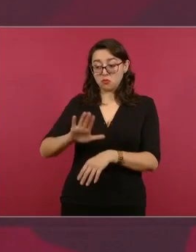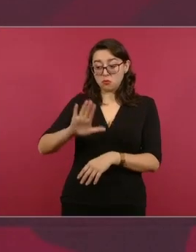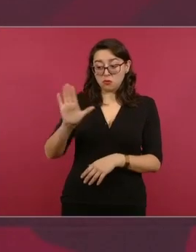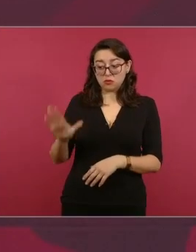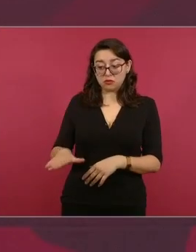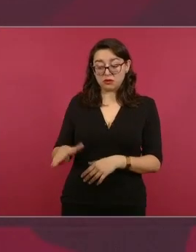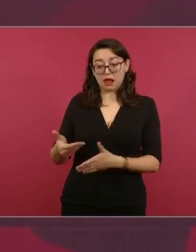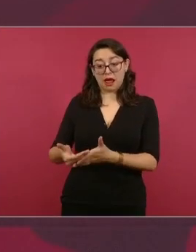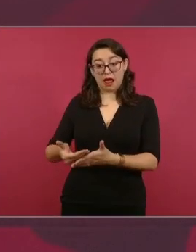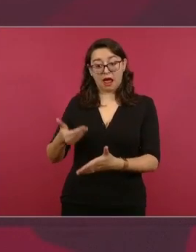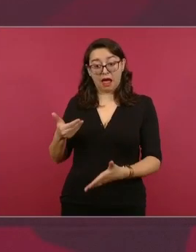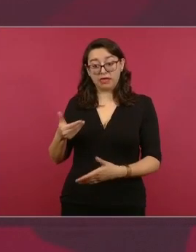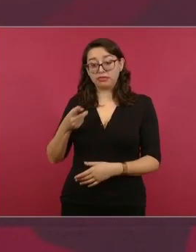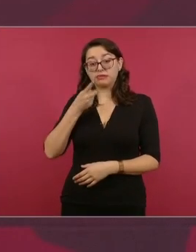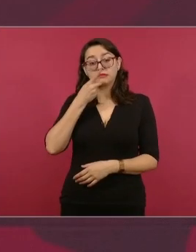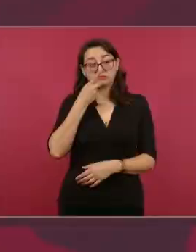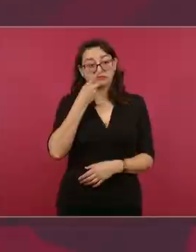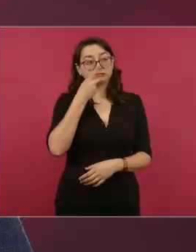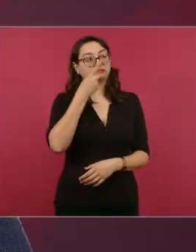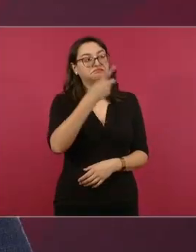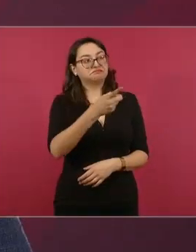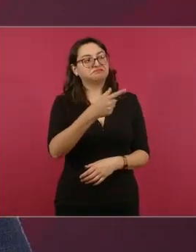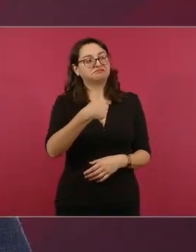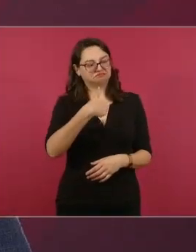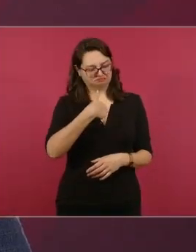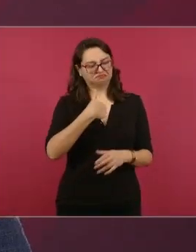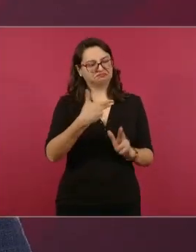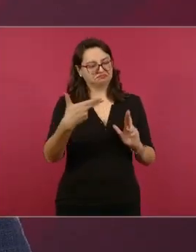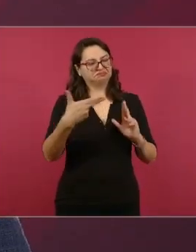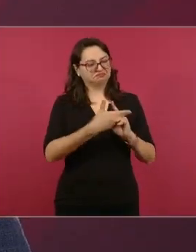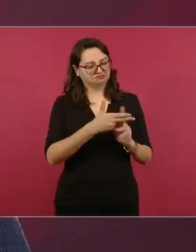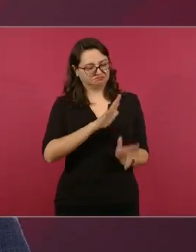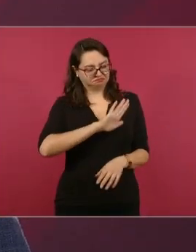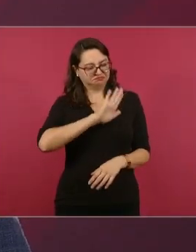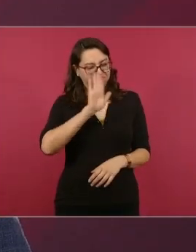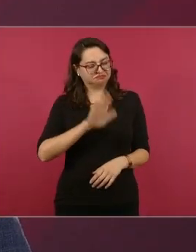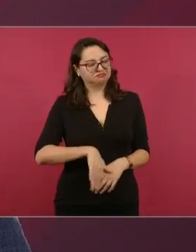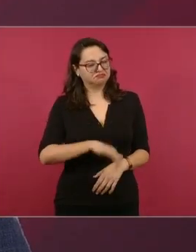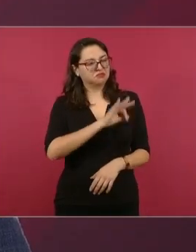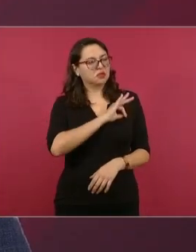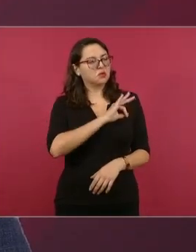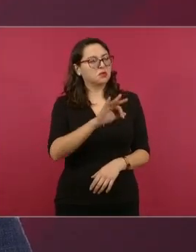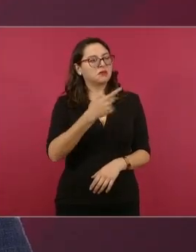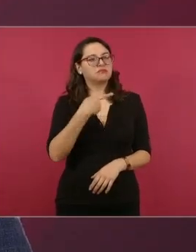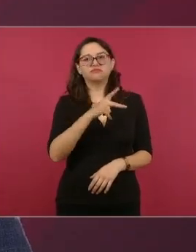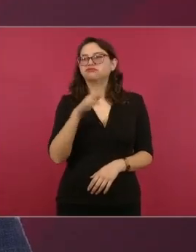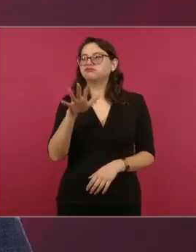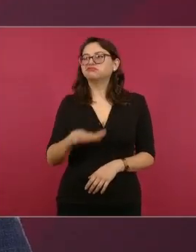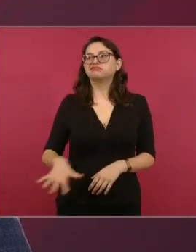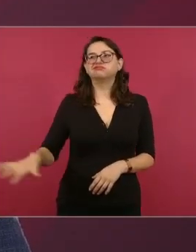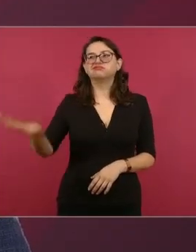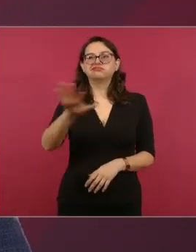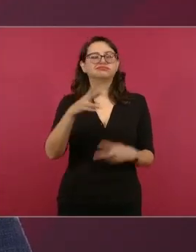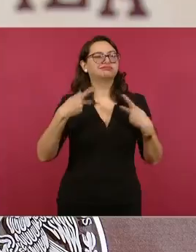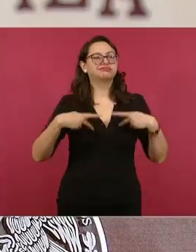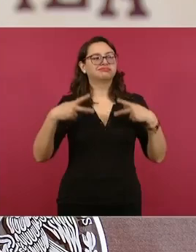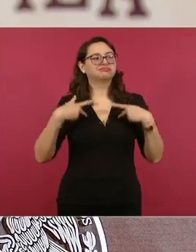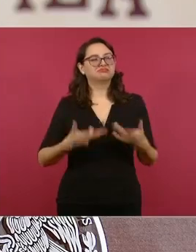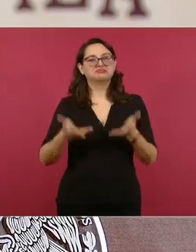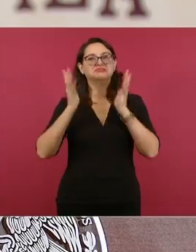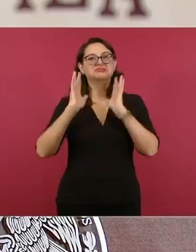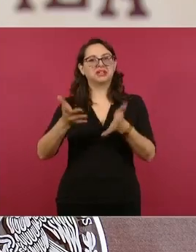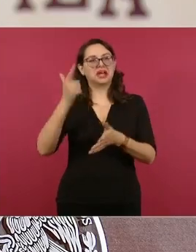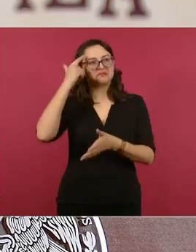sociales no se detienen ni con el crimen ni con la fuerza. La historia